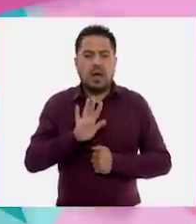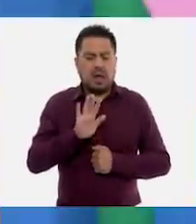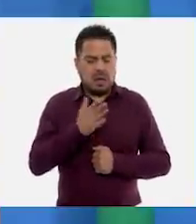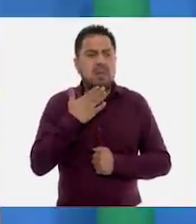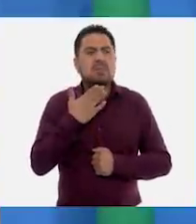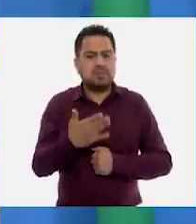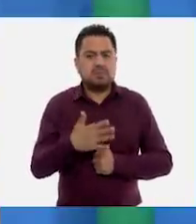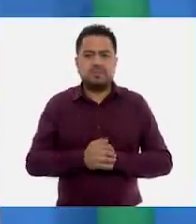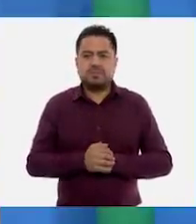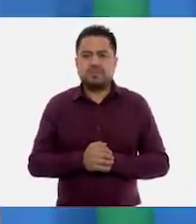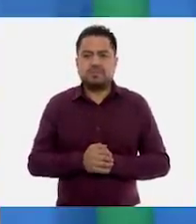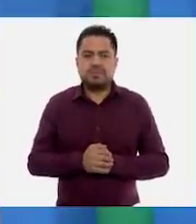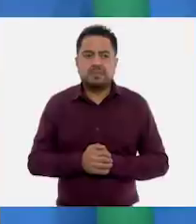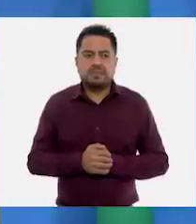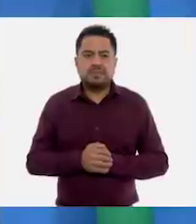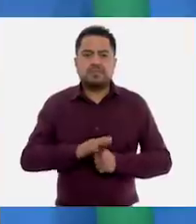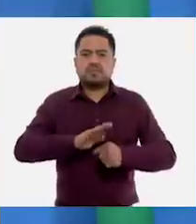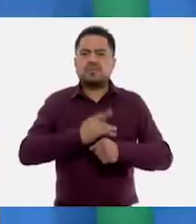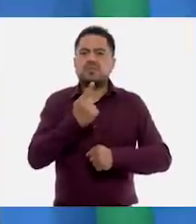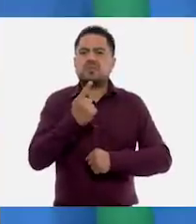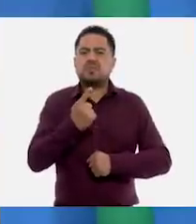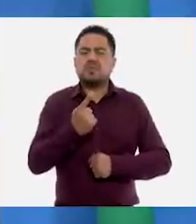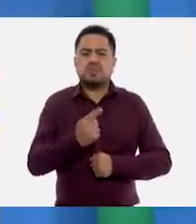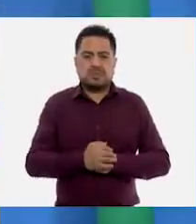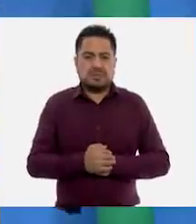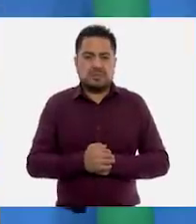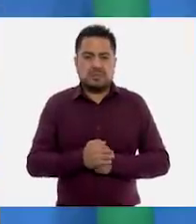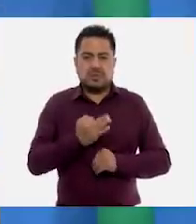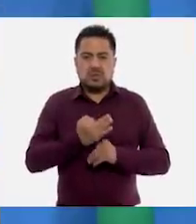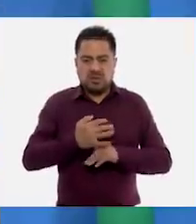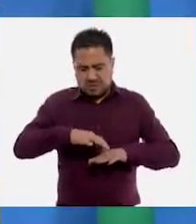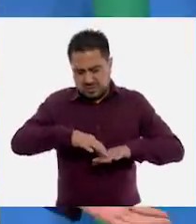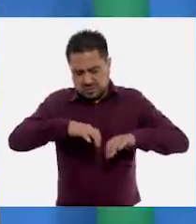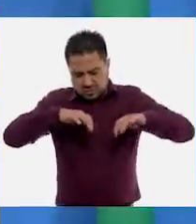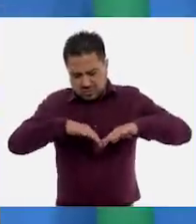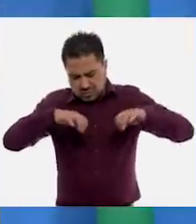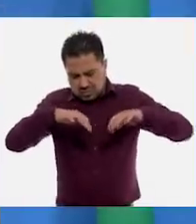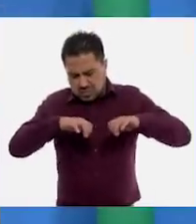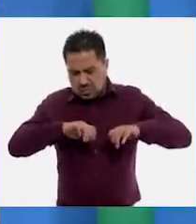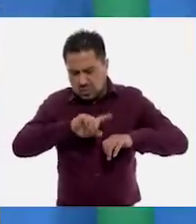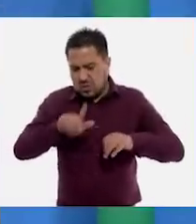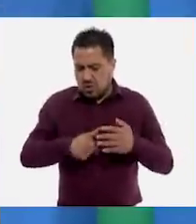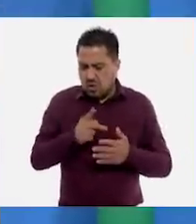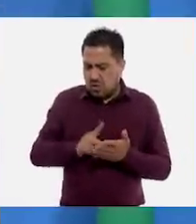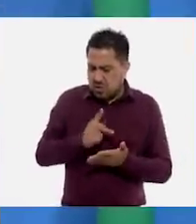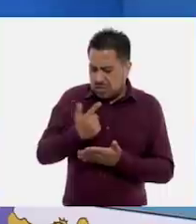¡Perfecto! ¿Y por qué no los desempaca y luego los cuenta?